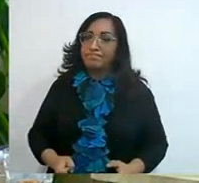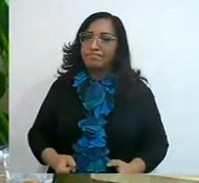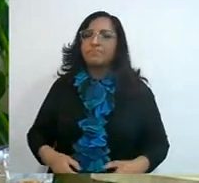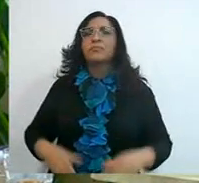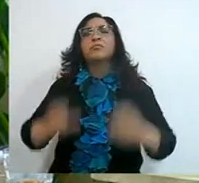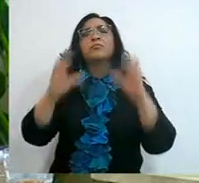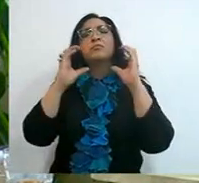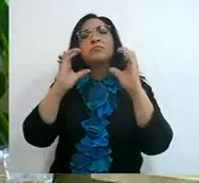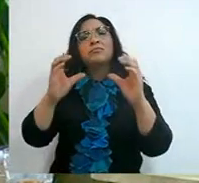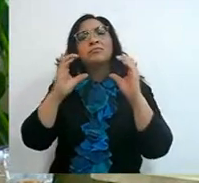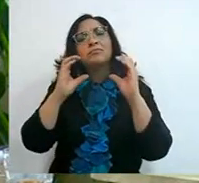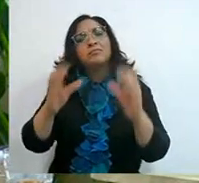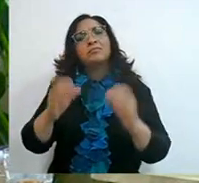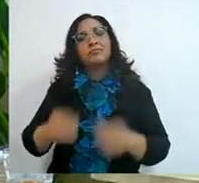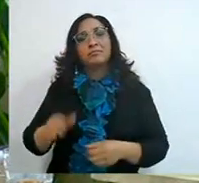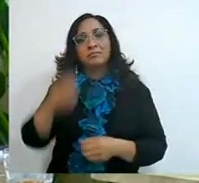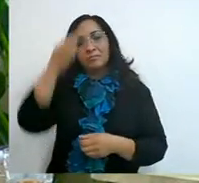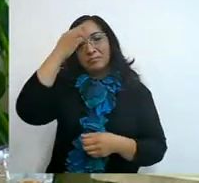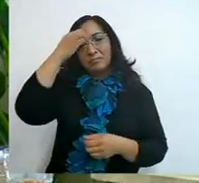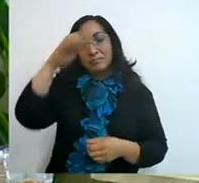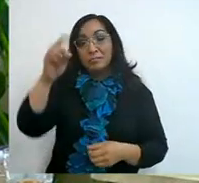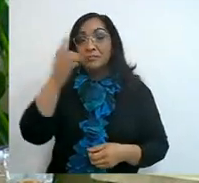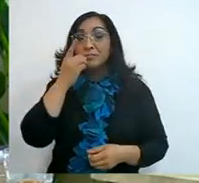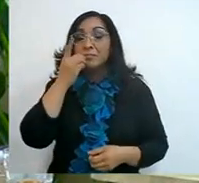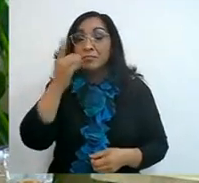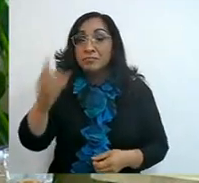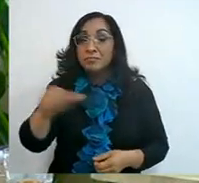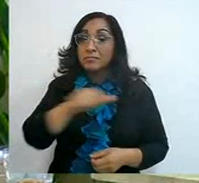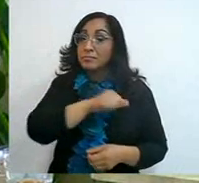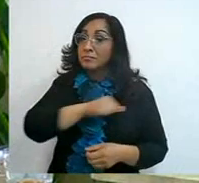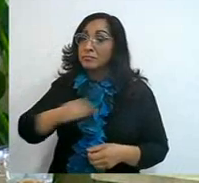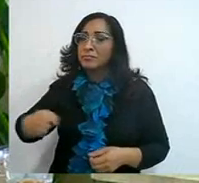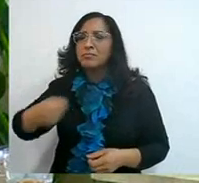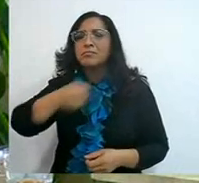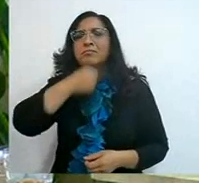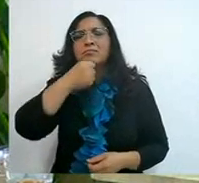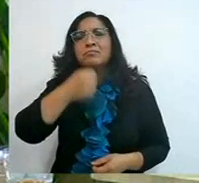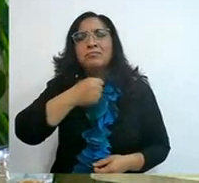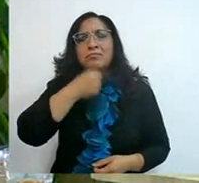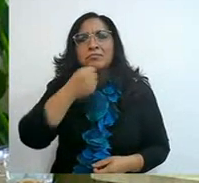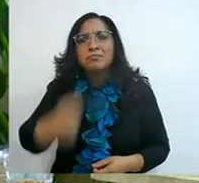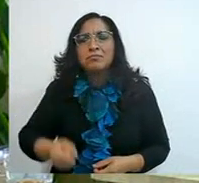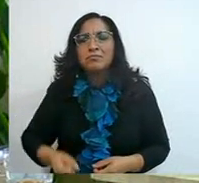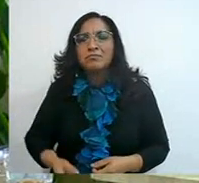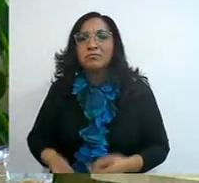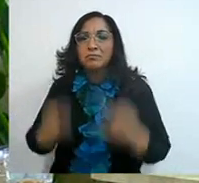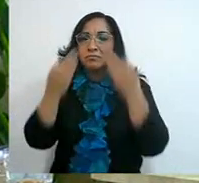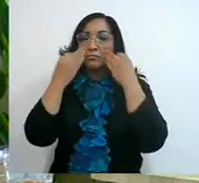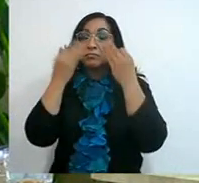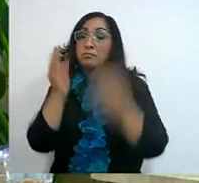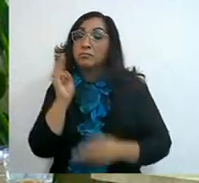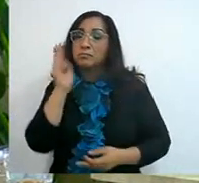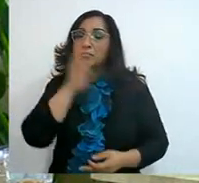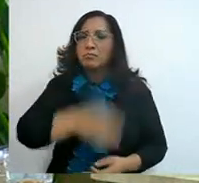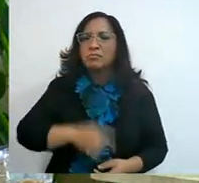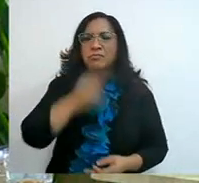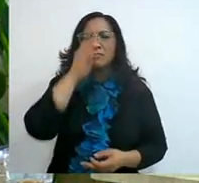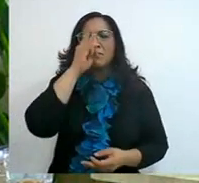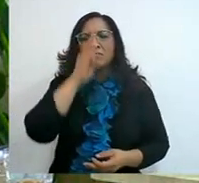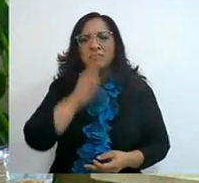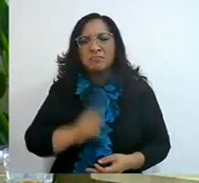Cuídese, para que no le llamen perverso, chismoso, testigo falso,